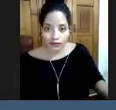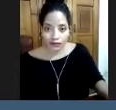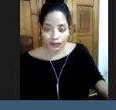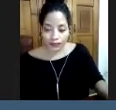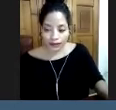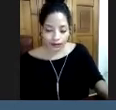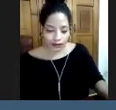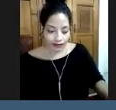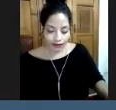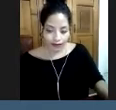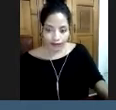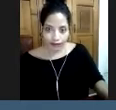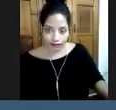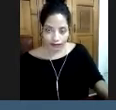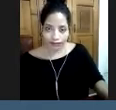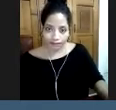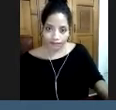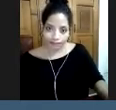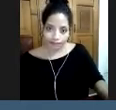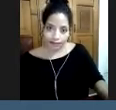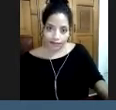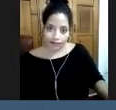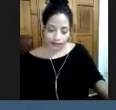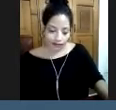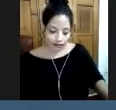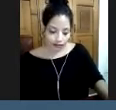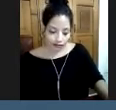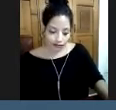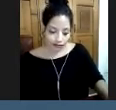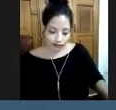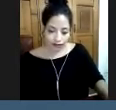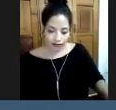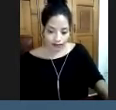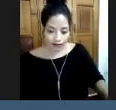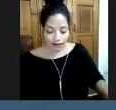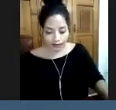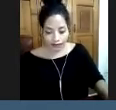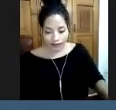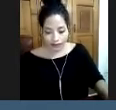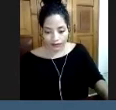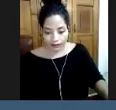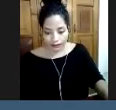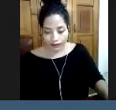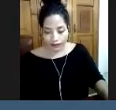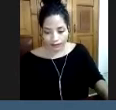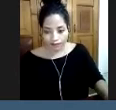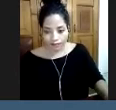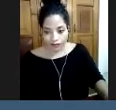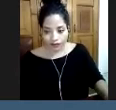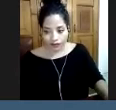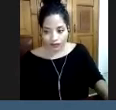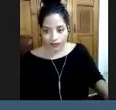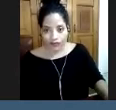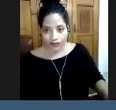un salario de 100 lempiras al día y no ajustan para poder comprarles un teléfono inteligente o una